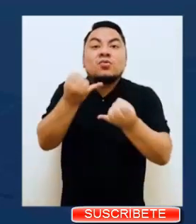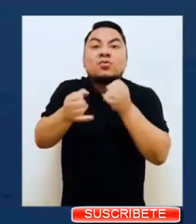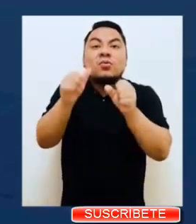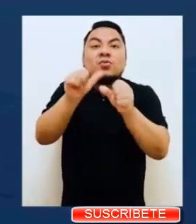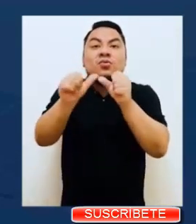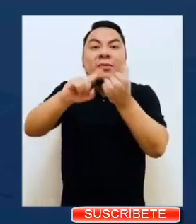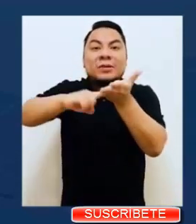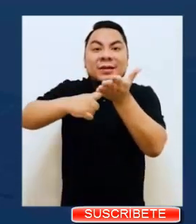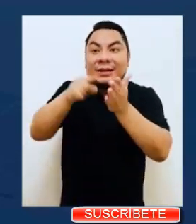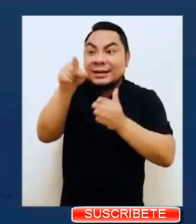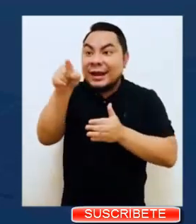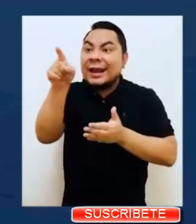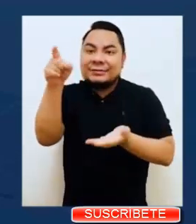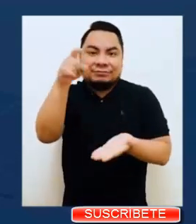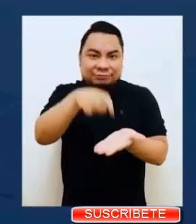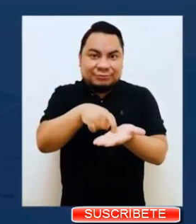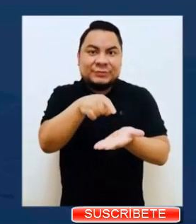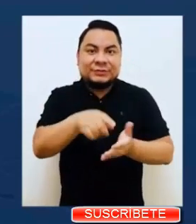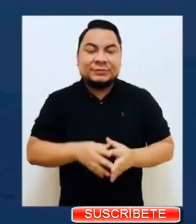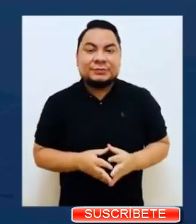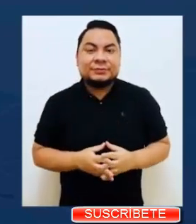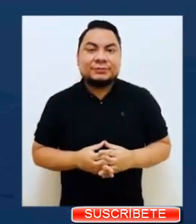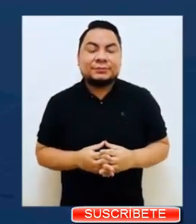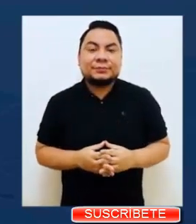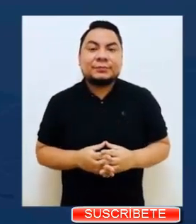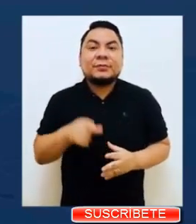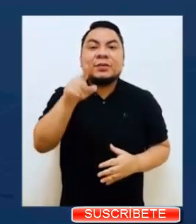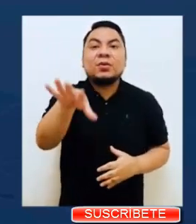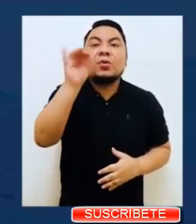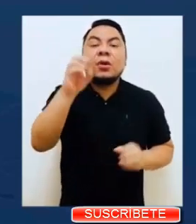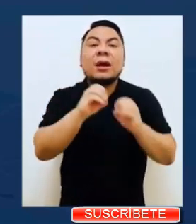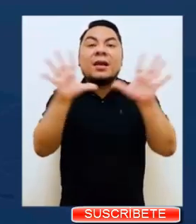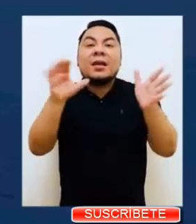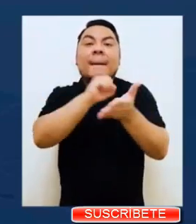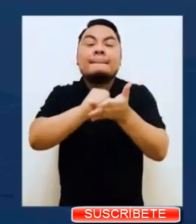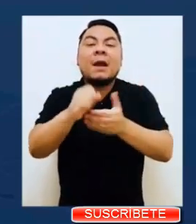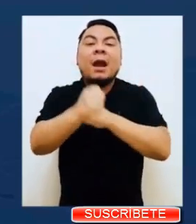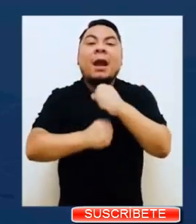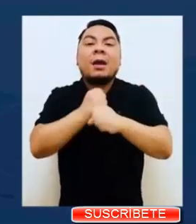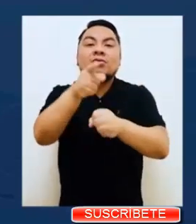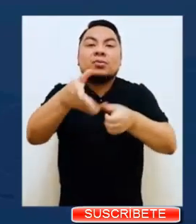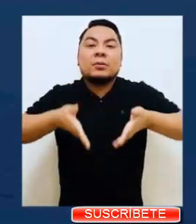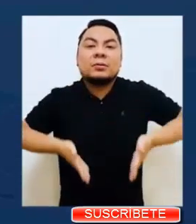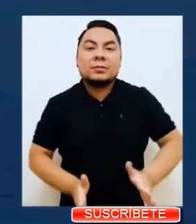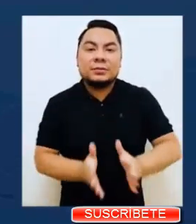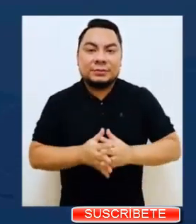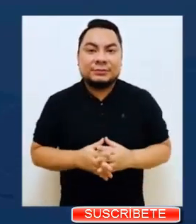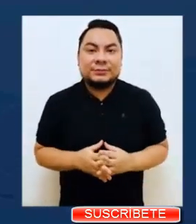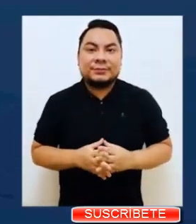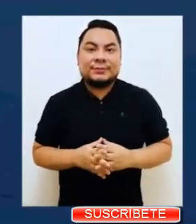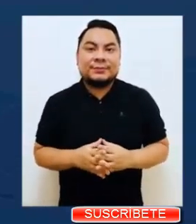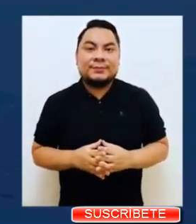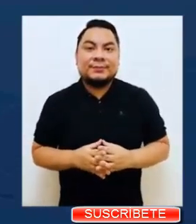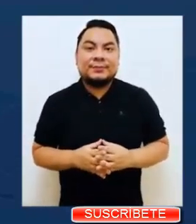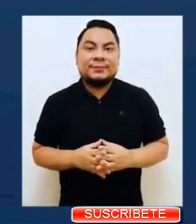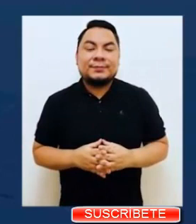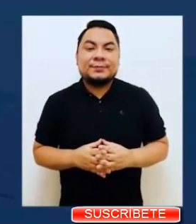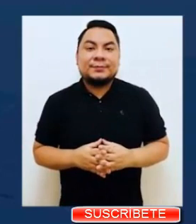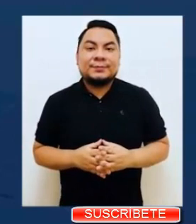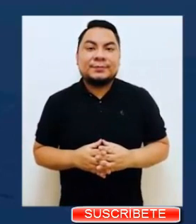Ingresa el dígito de verificación de tu DNI. Elige el día, mes y año de tu nacimiento.